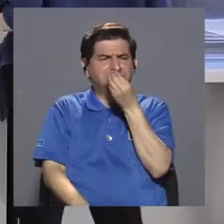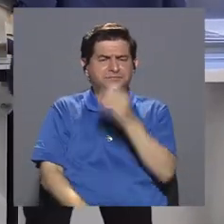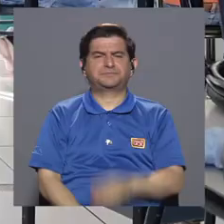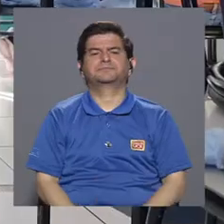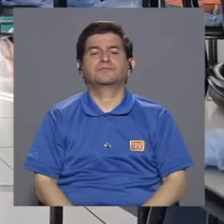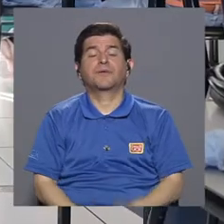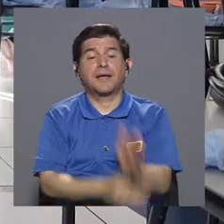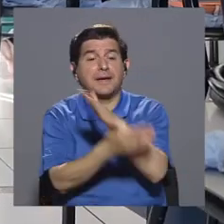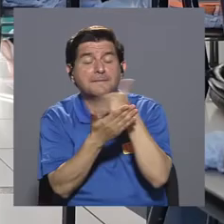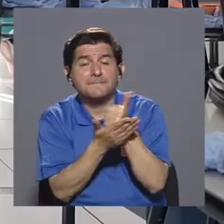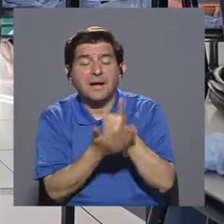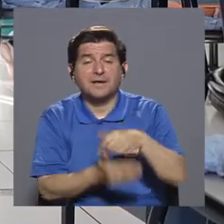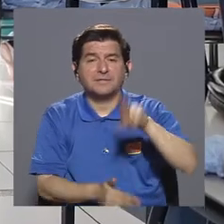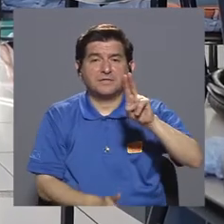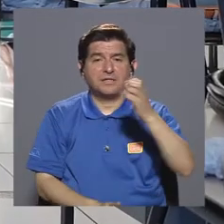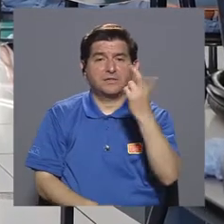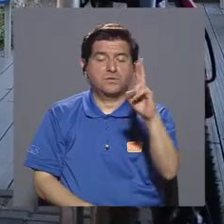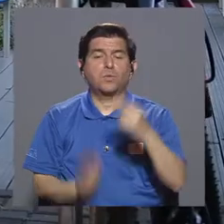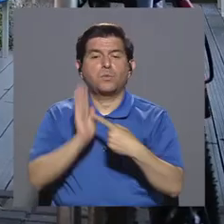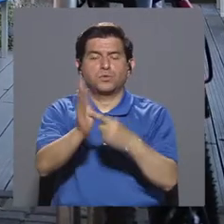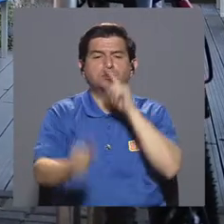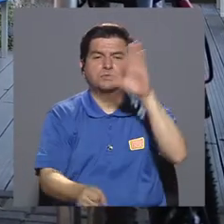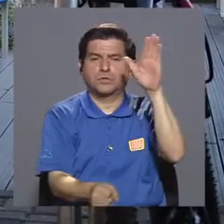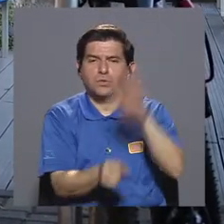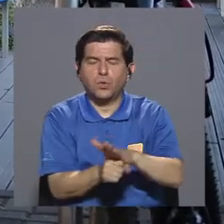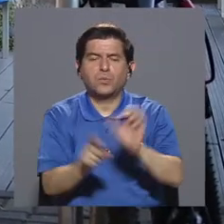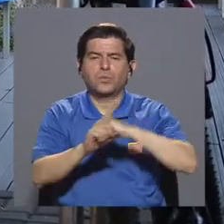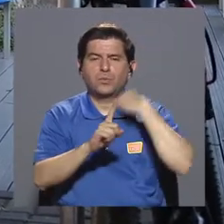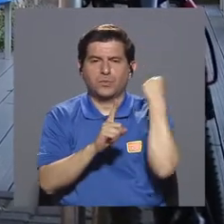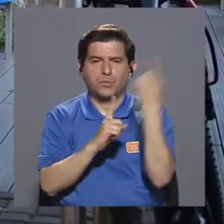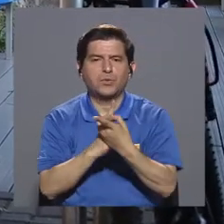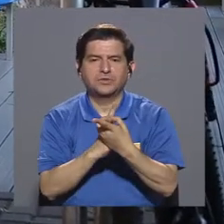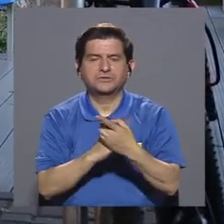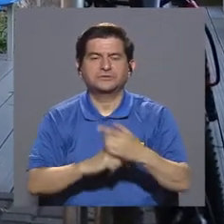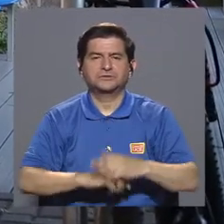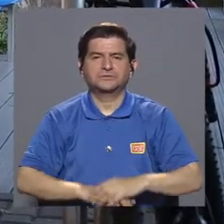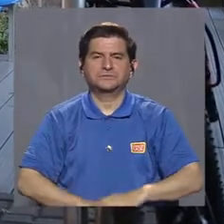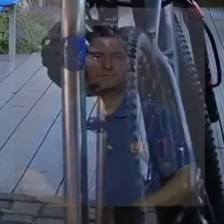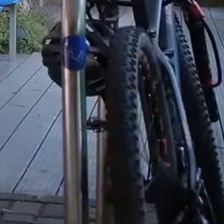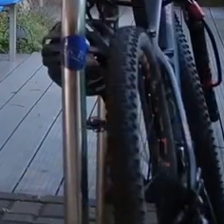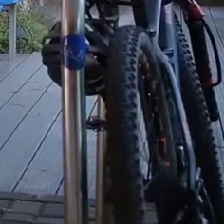en el área nutricional. Y como parte de la UCR, demostrar su compromiso con la sociedad.